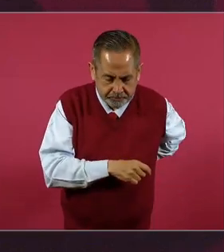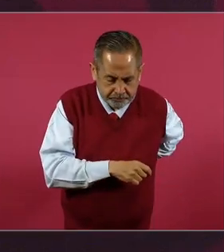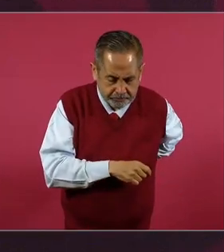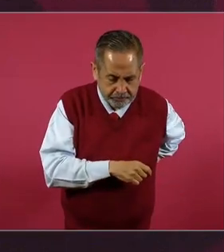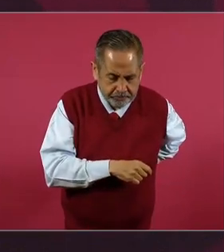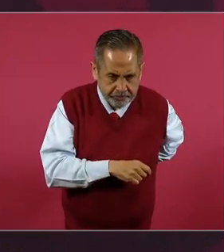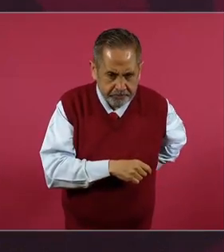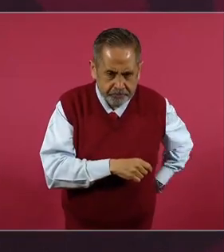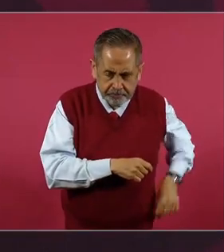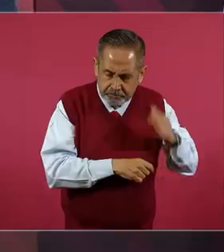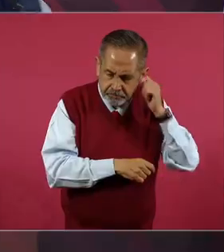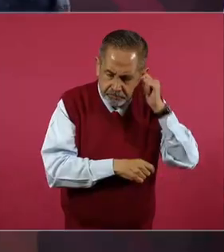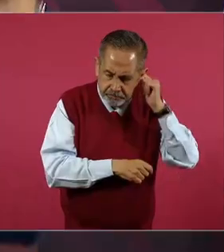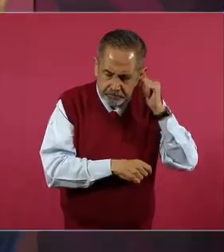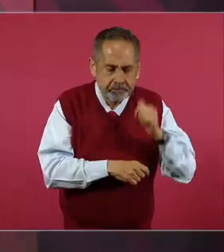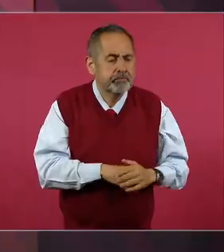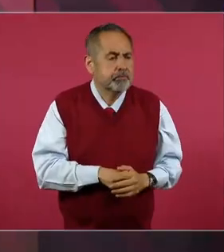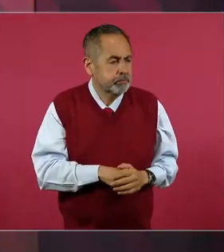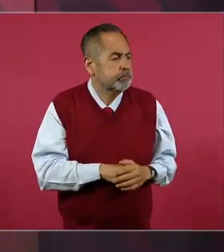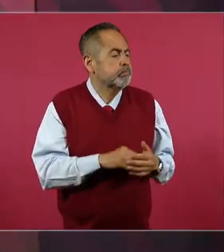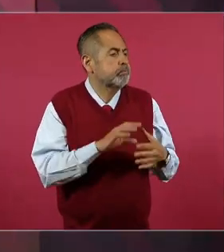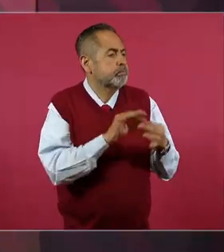fueron creando organismos